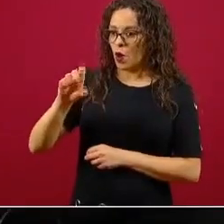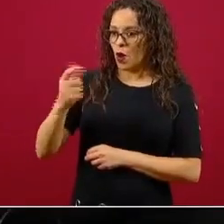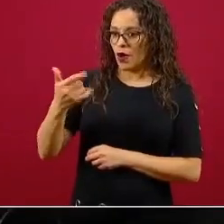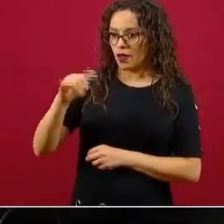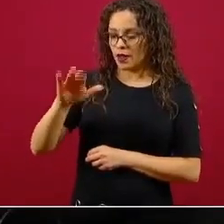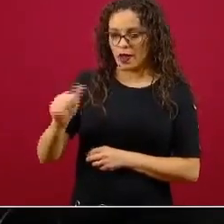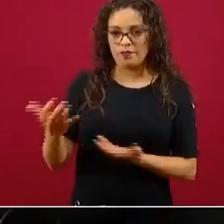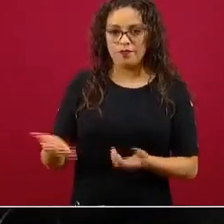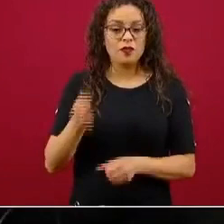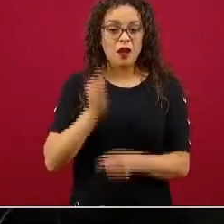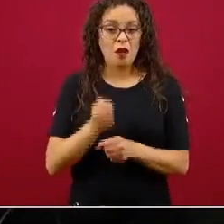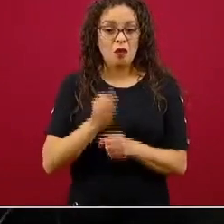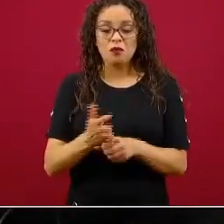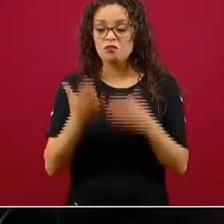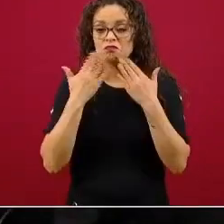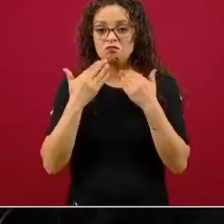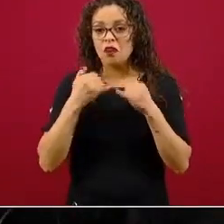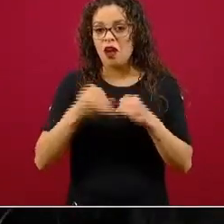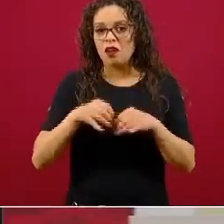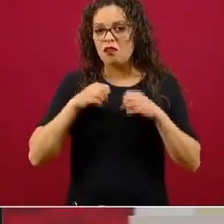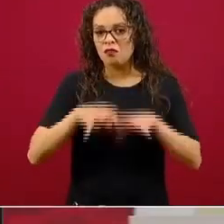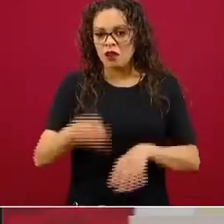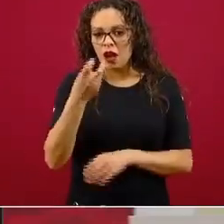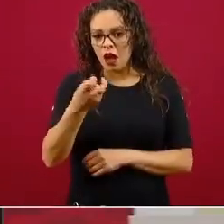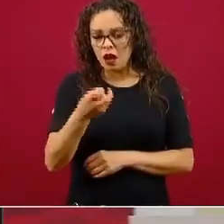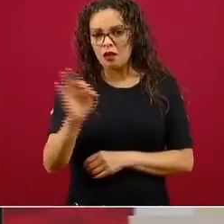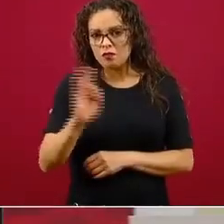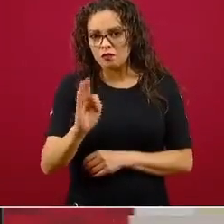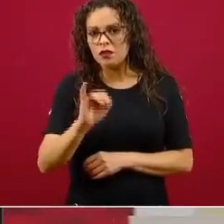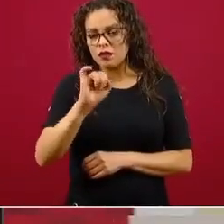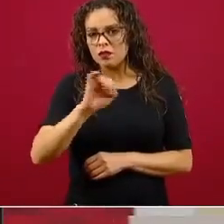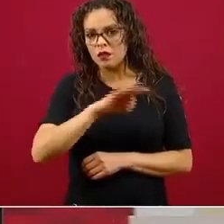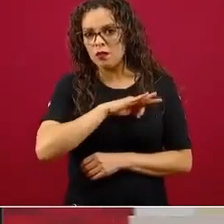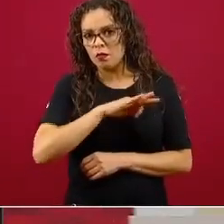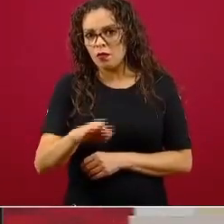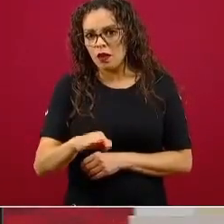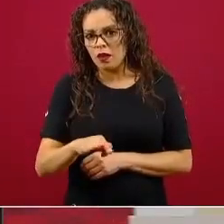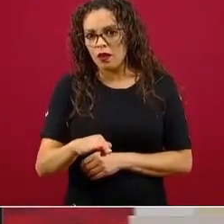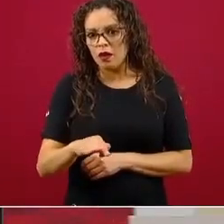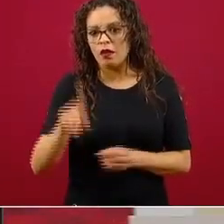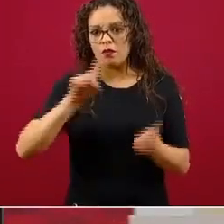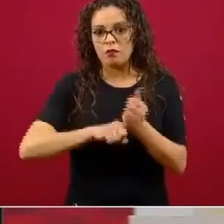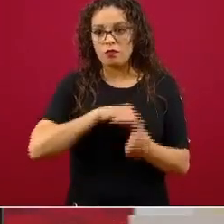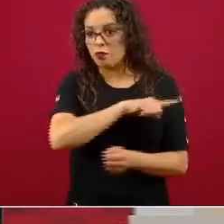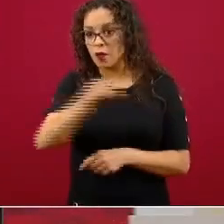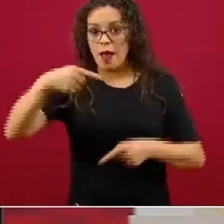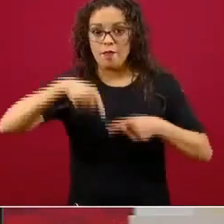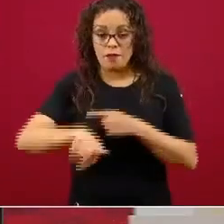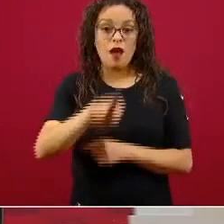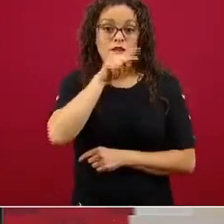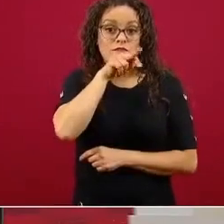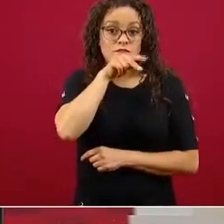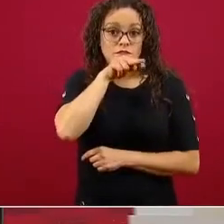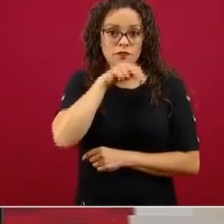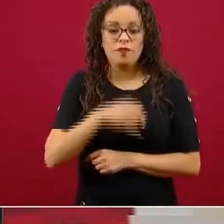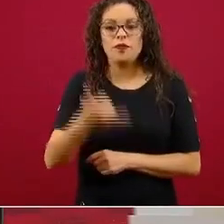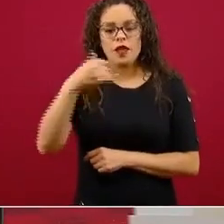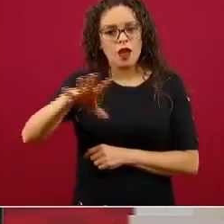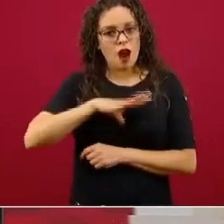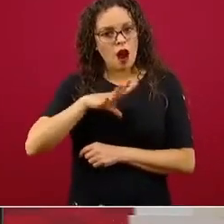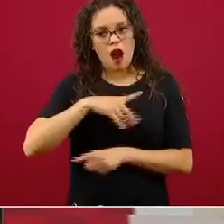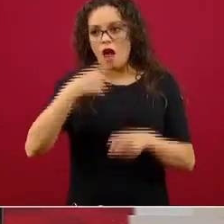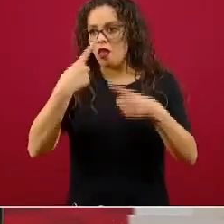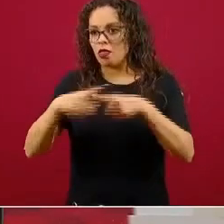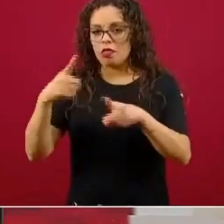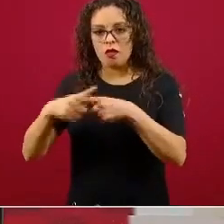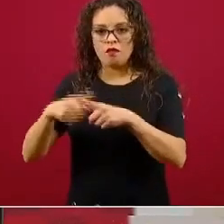hasta el momento una información de que esto pudiera ser motivo de preocupación. Y existen varias mutaciones que se van